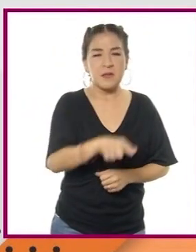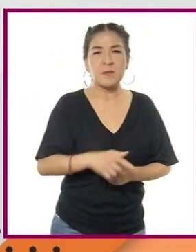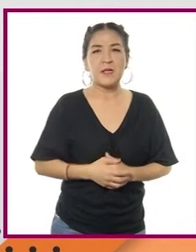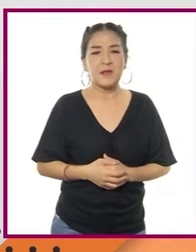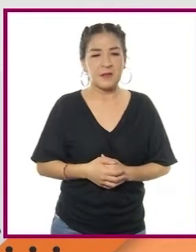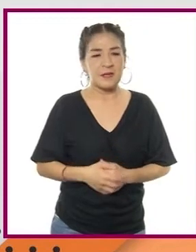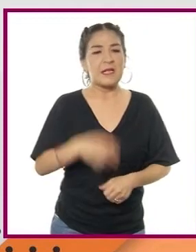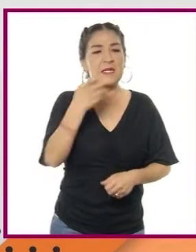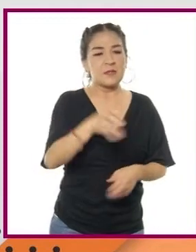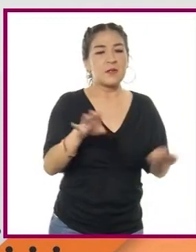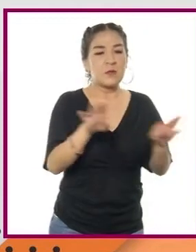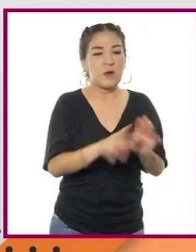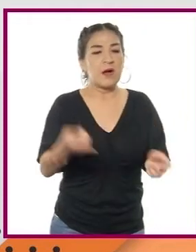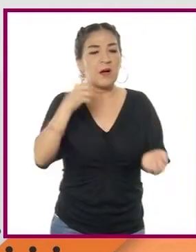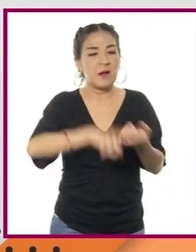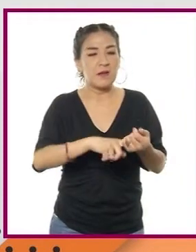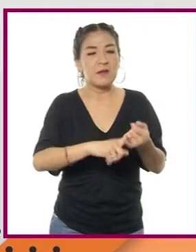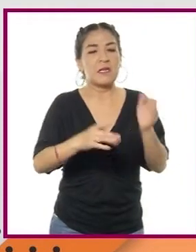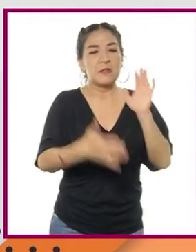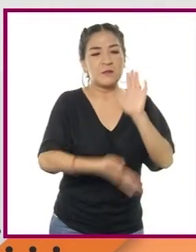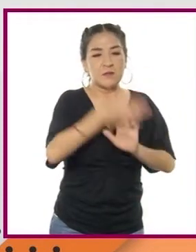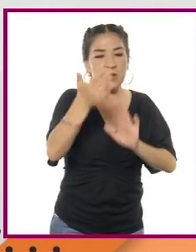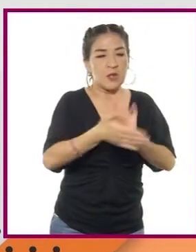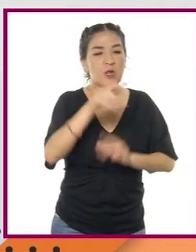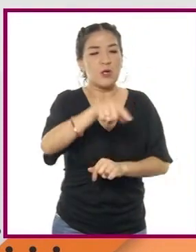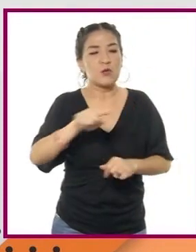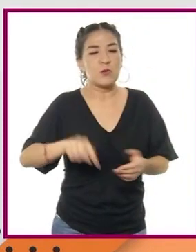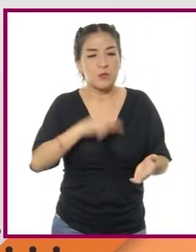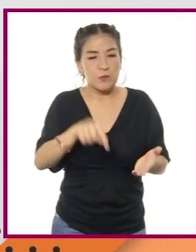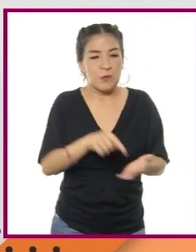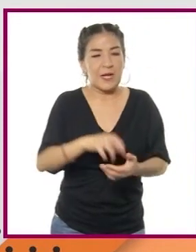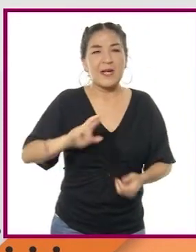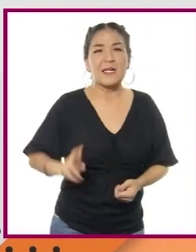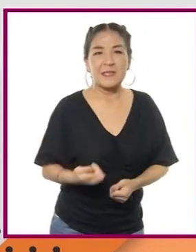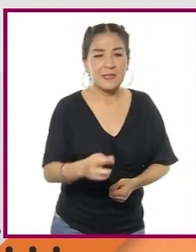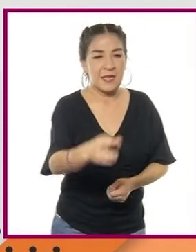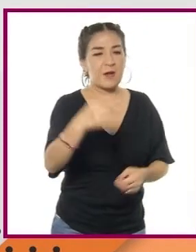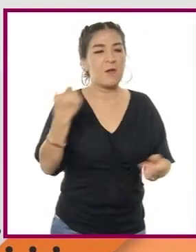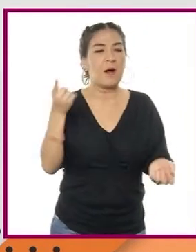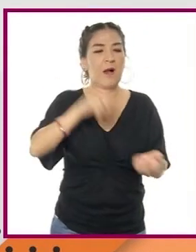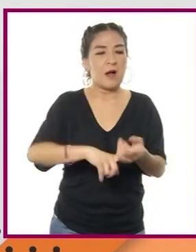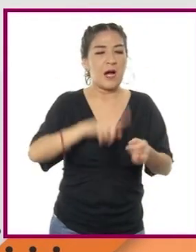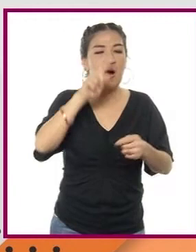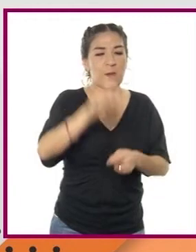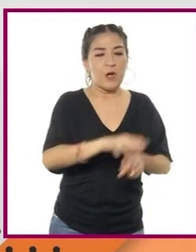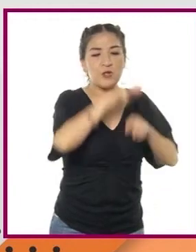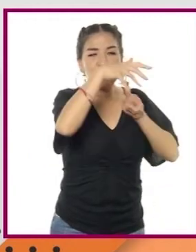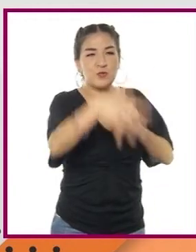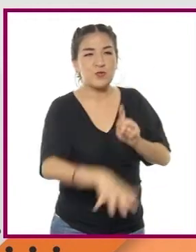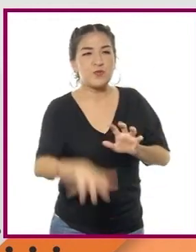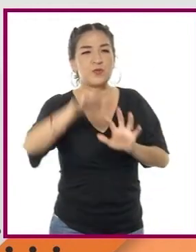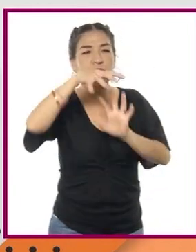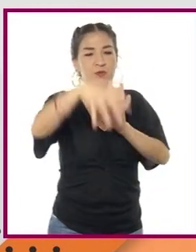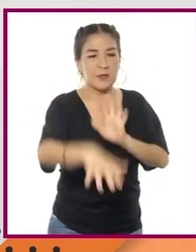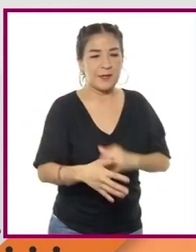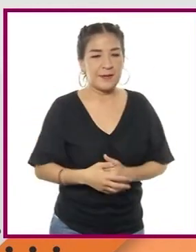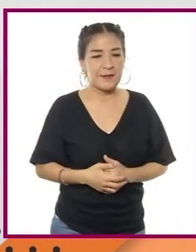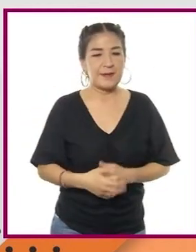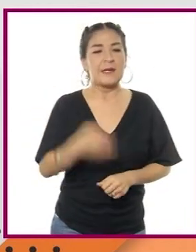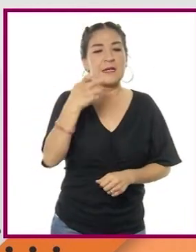de una amplia infraestructura que solía comprender canales de riego, represas, trojes,